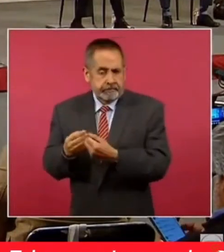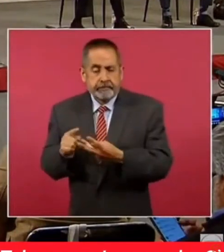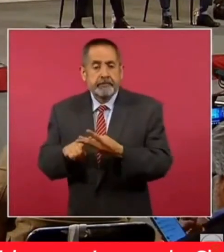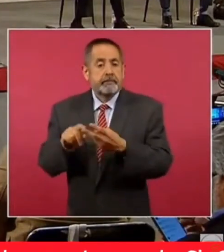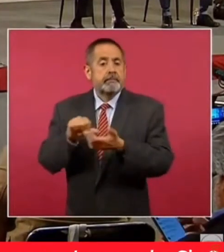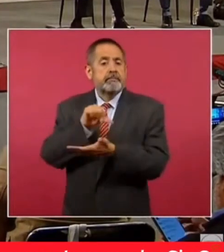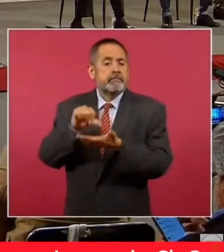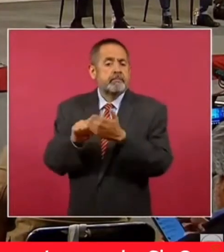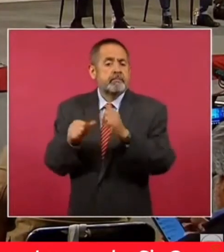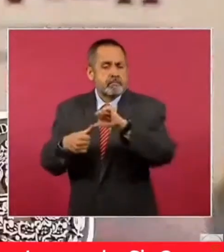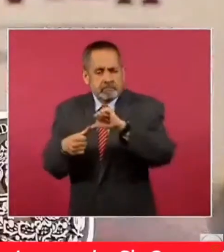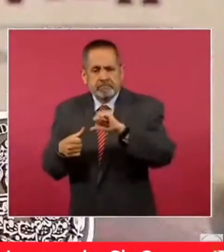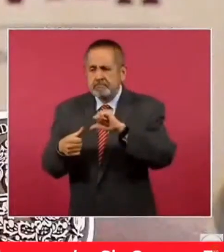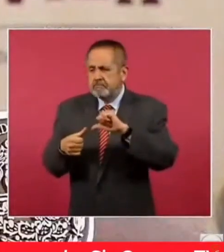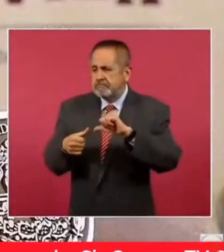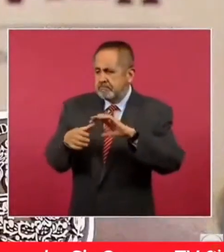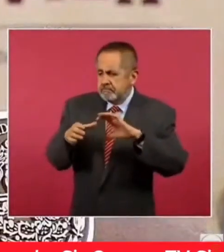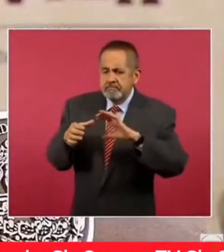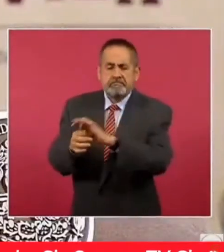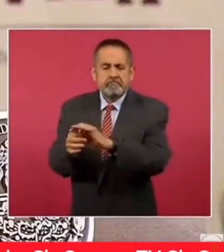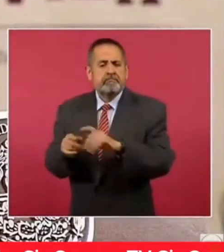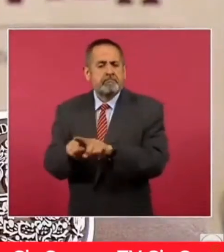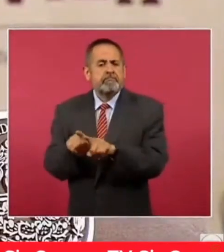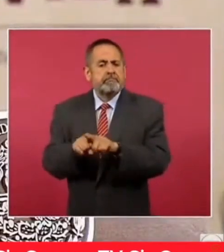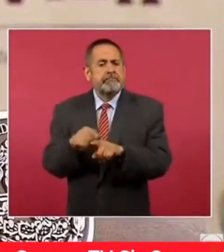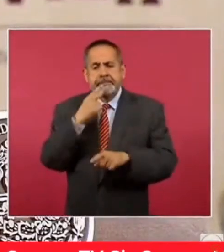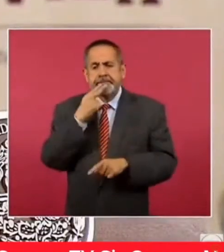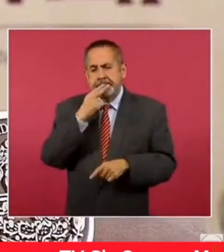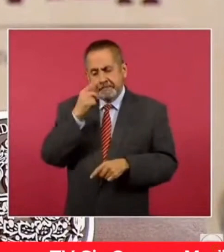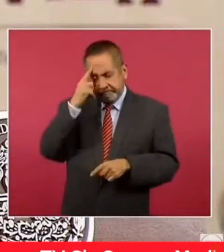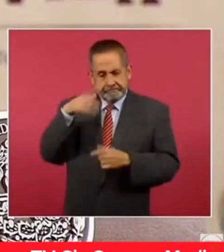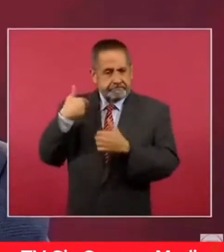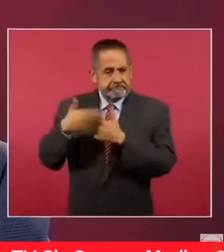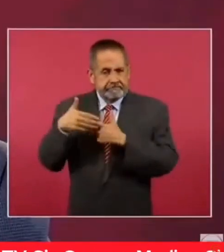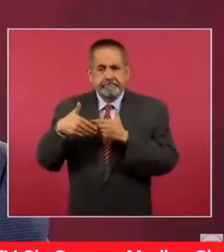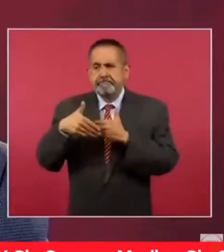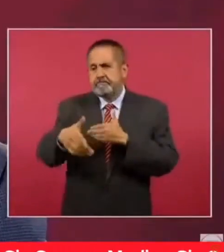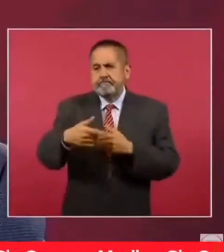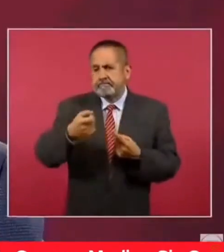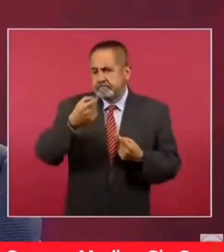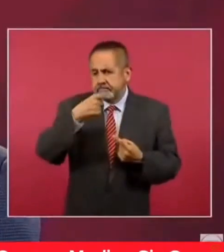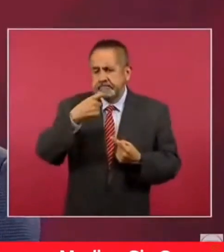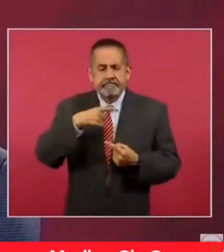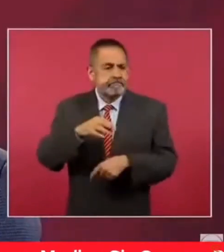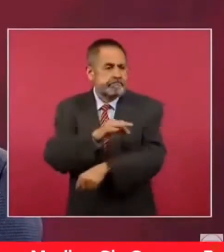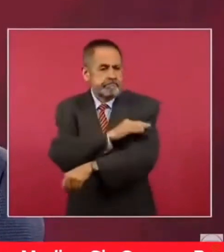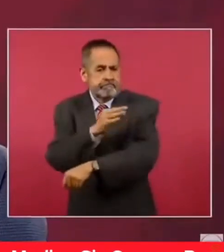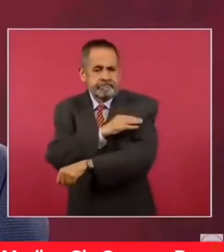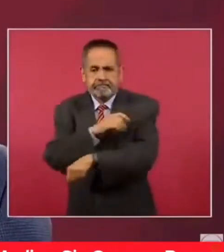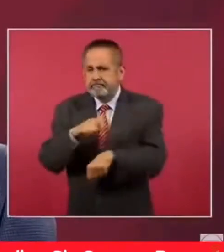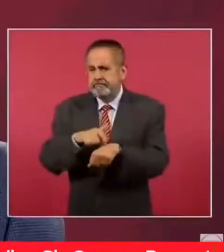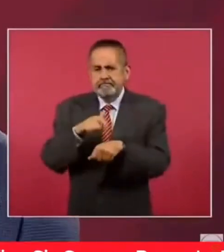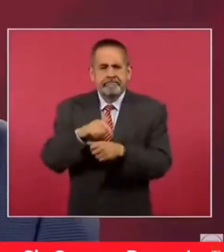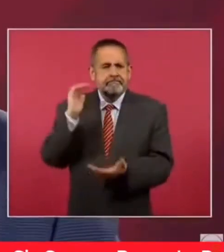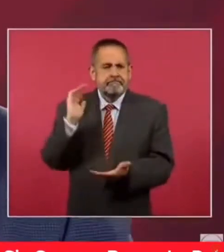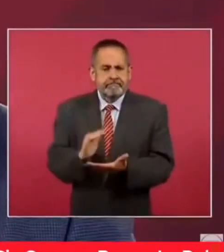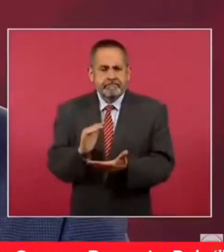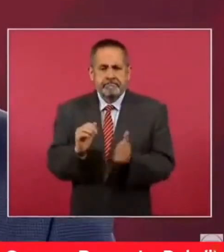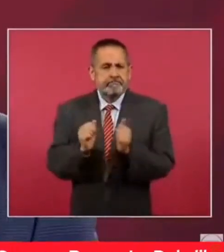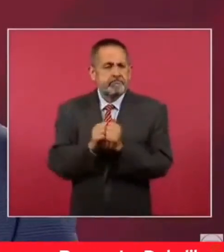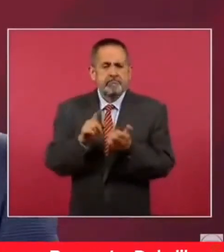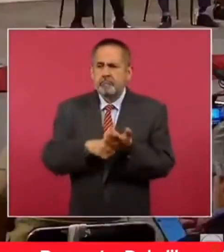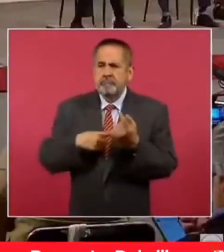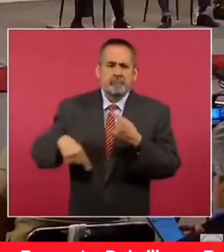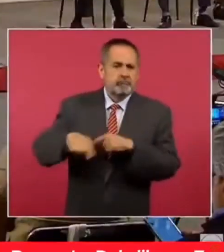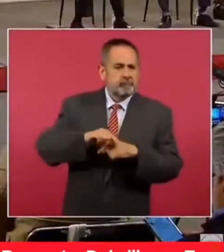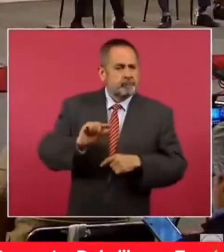en procesos que permiten, y vamos a lograr, tener más accesos a medicamentos y vacunas en menor tiempo, con la calidad que